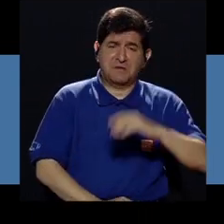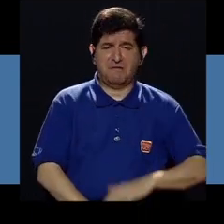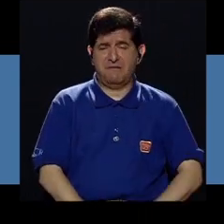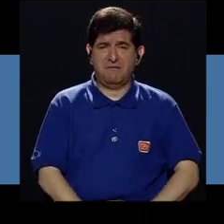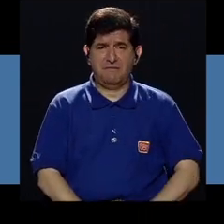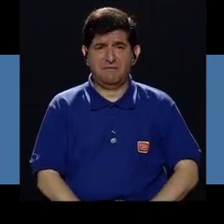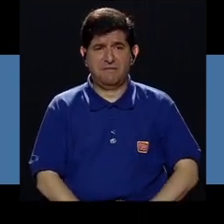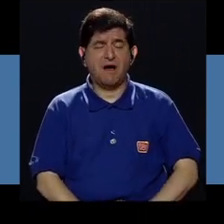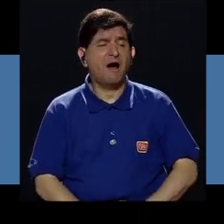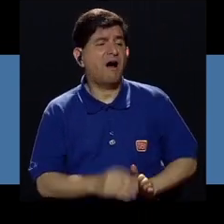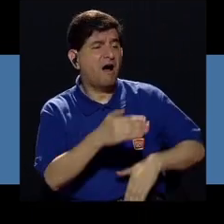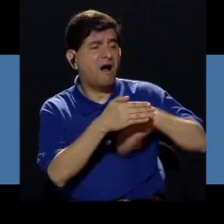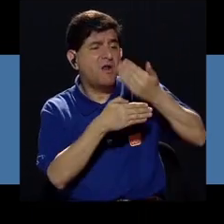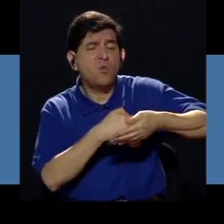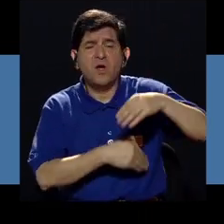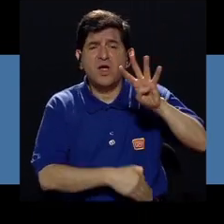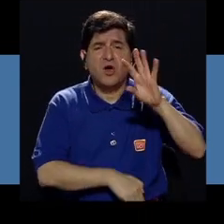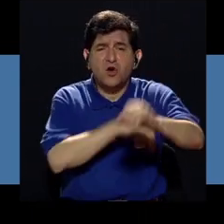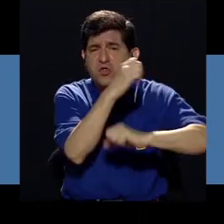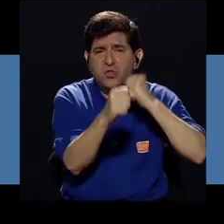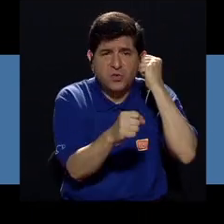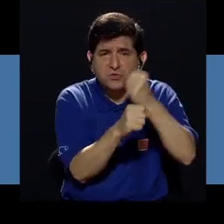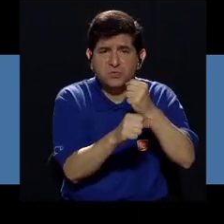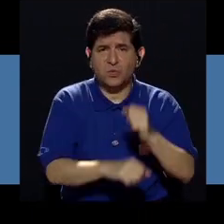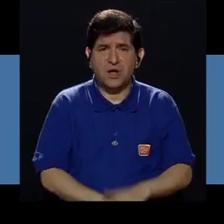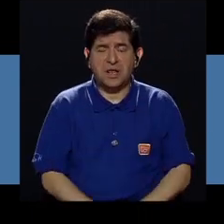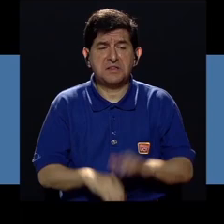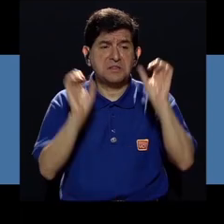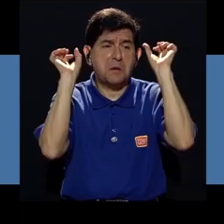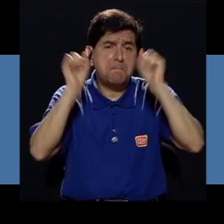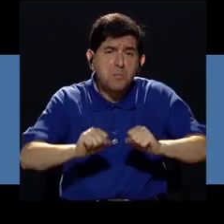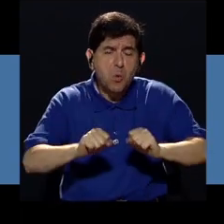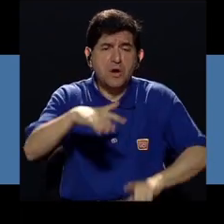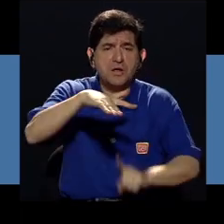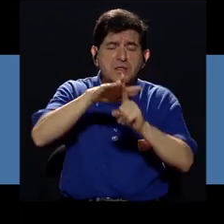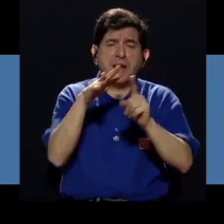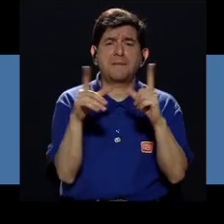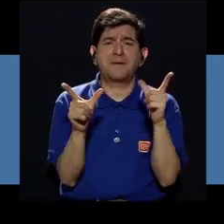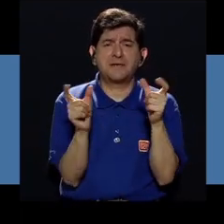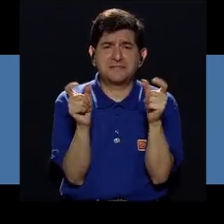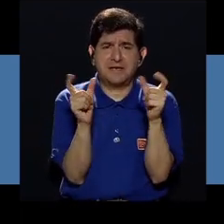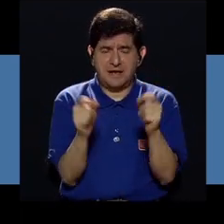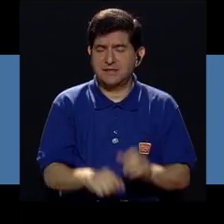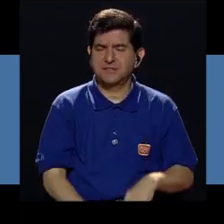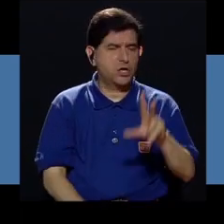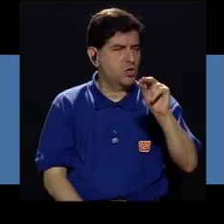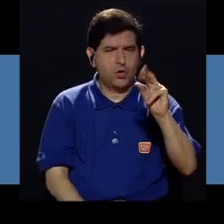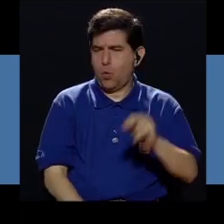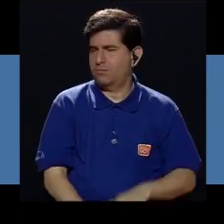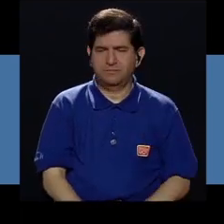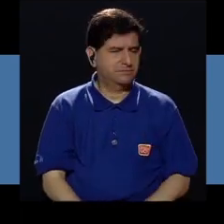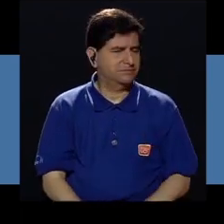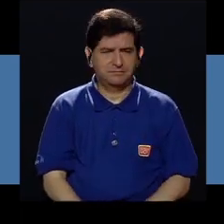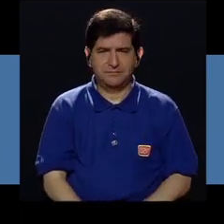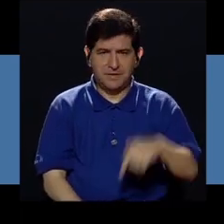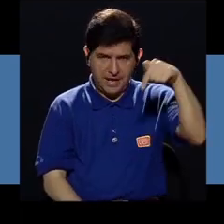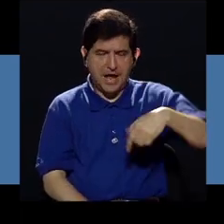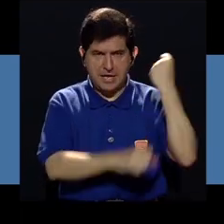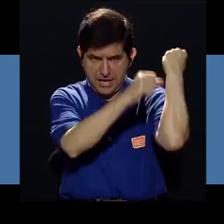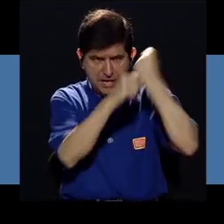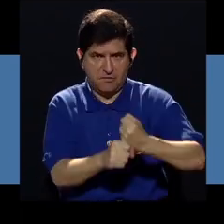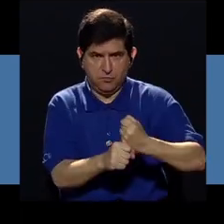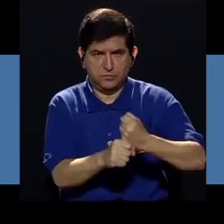que después de los 40 es que podemos tener cáncer de seno aquí en un